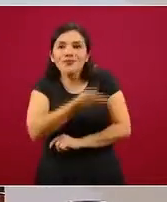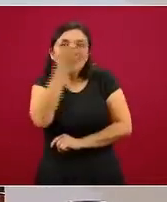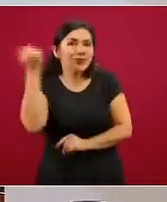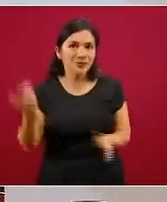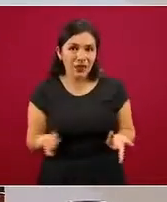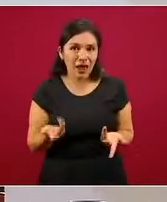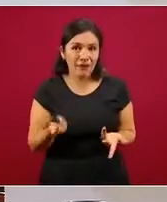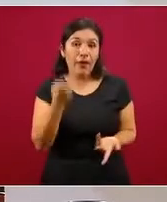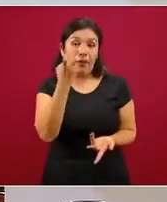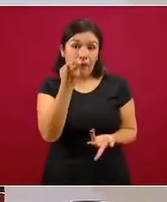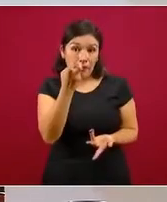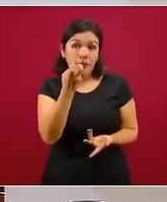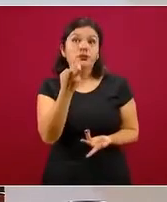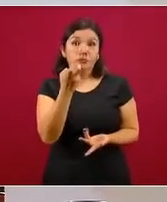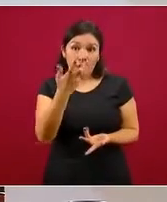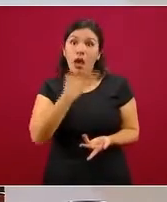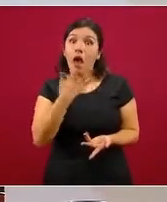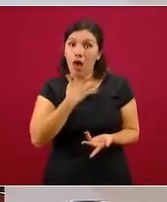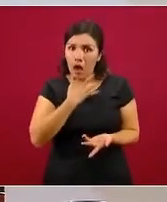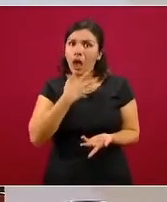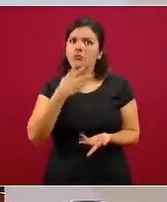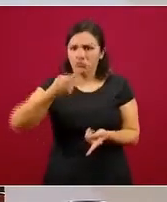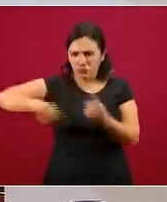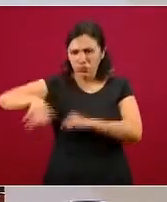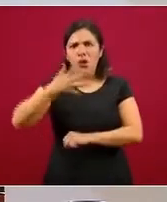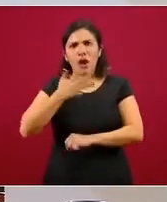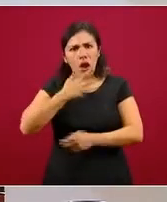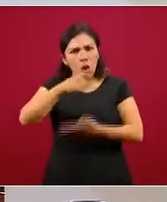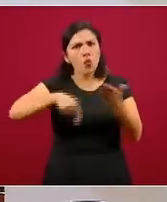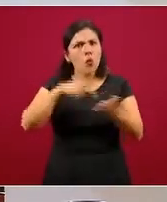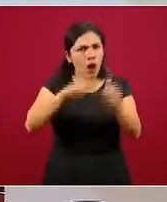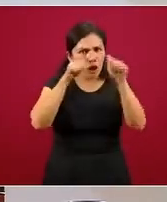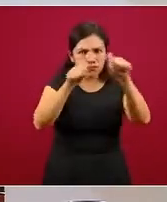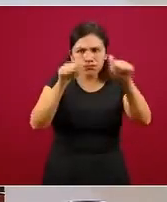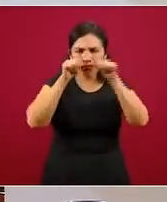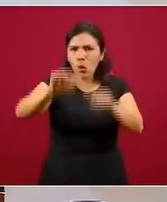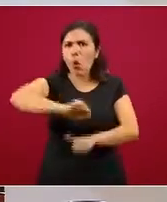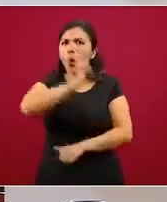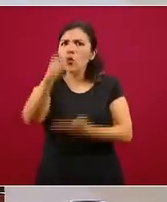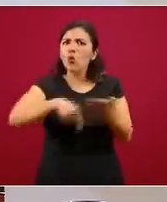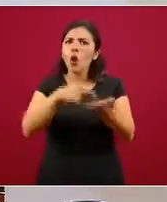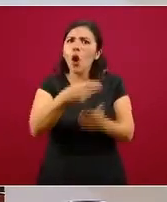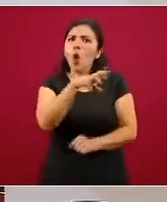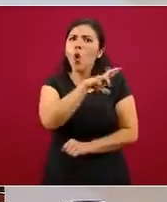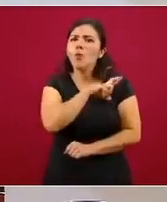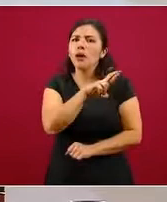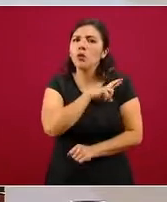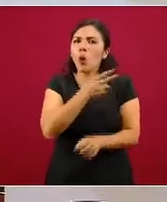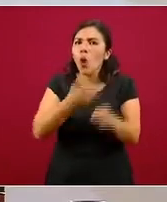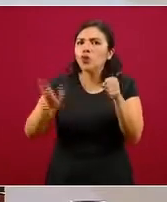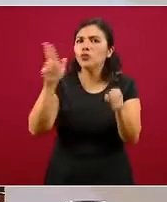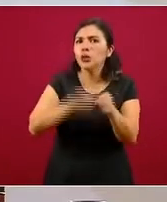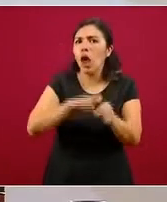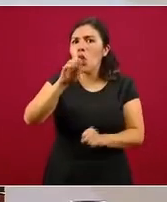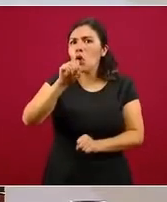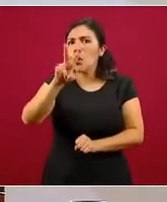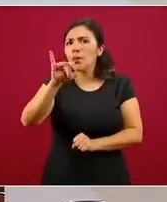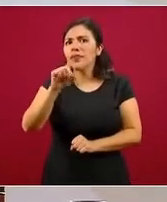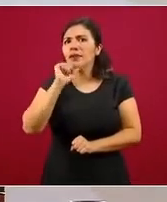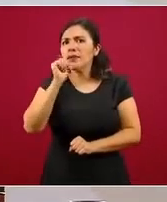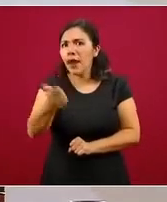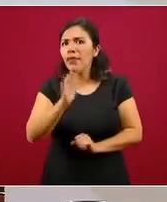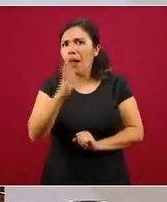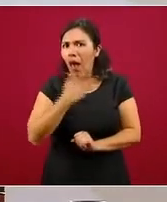derechohabientes. Pero está previsto que puedan ser atendidas todas las personas derechohabientes en los hospitales no COVID que